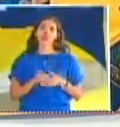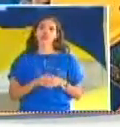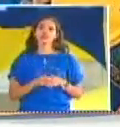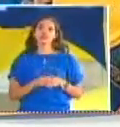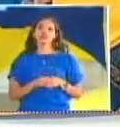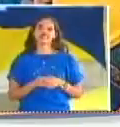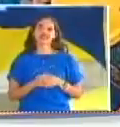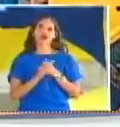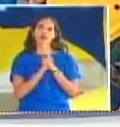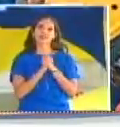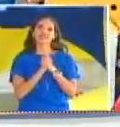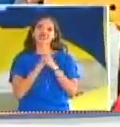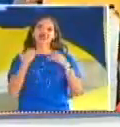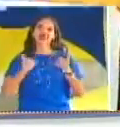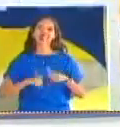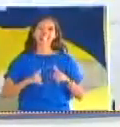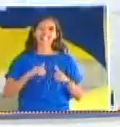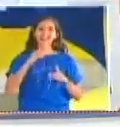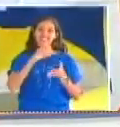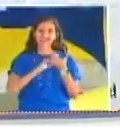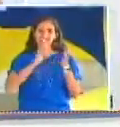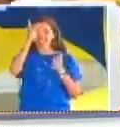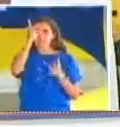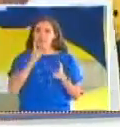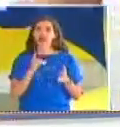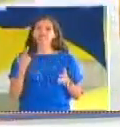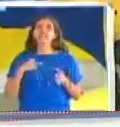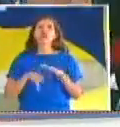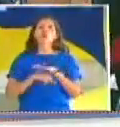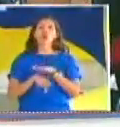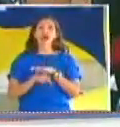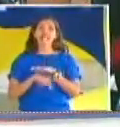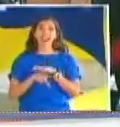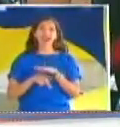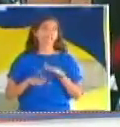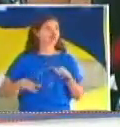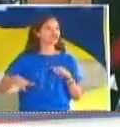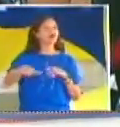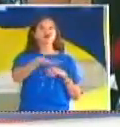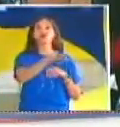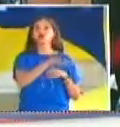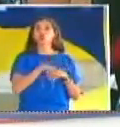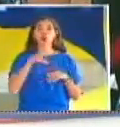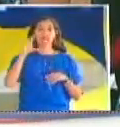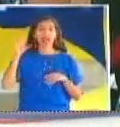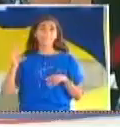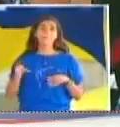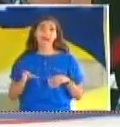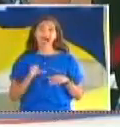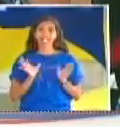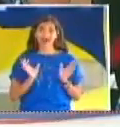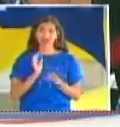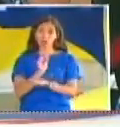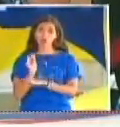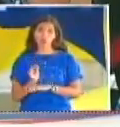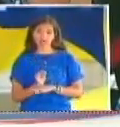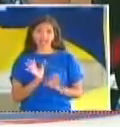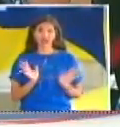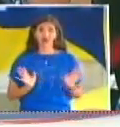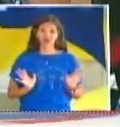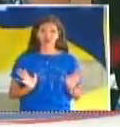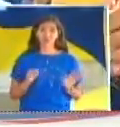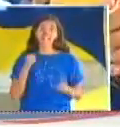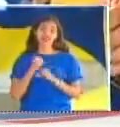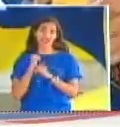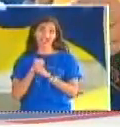Las compañeras que tienen hijos sin discapacidad tienen guarderías a lo largo y ancho de la patria donde dejar a sus hijos e hijas a cuidados, mientras ellas